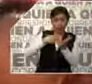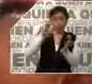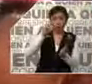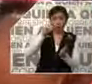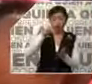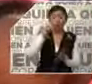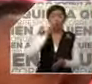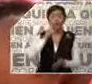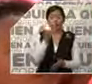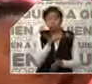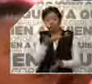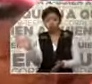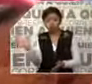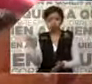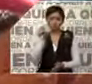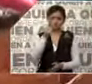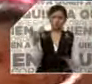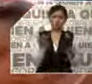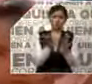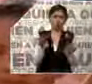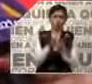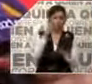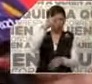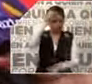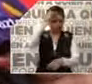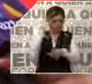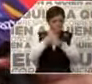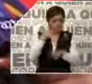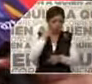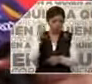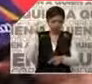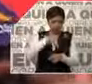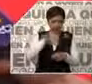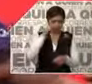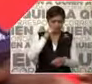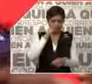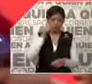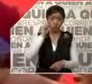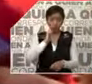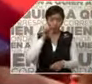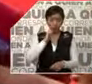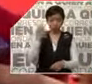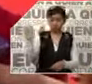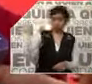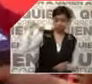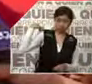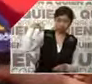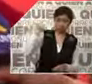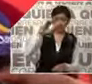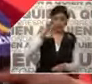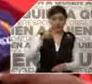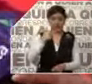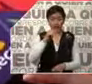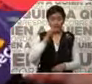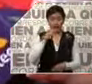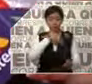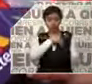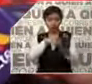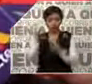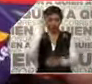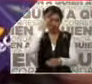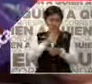y ahora exigen que la directora la deje volver. La señora que está atrás de mí me dijo que doña Chávez la había sacado a la directora. Yo